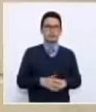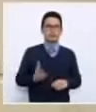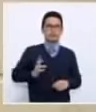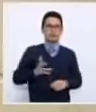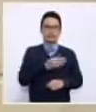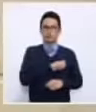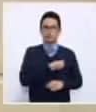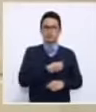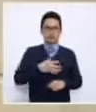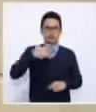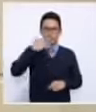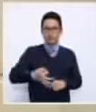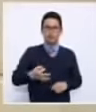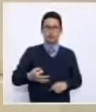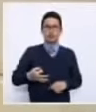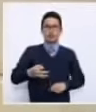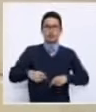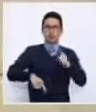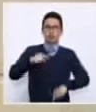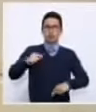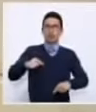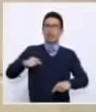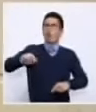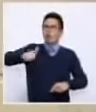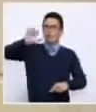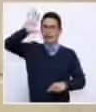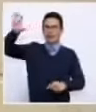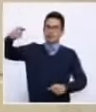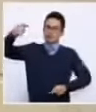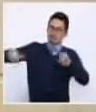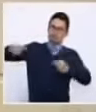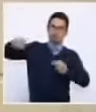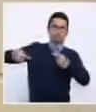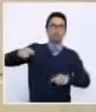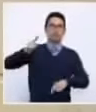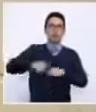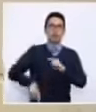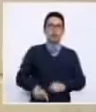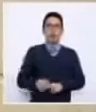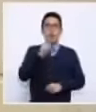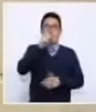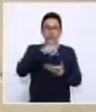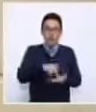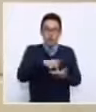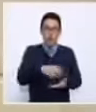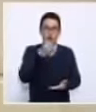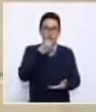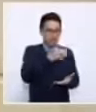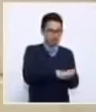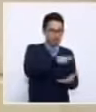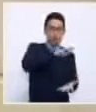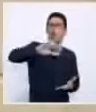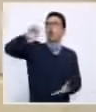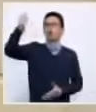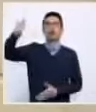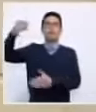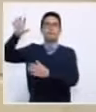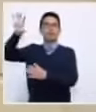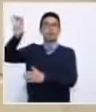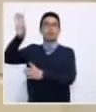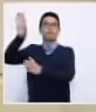Nosotros no podemos competir con mercados extranjeros, porque producir un kilo de comida en otro país es más barato